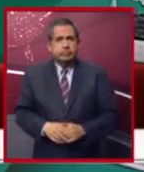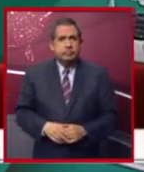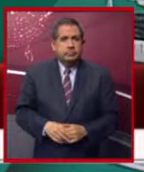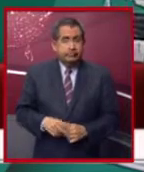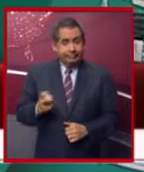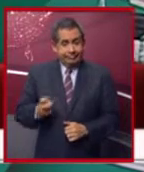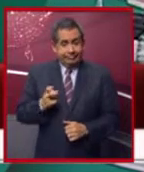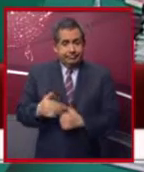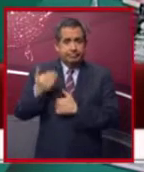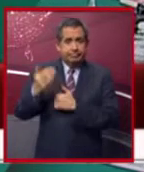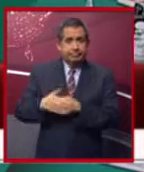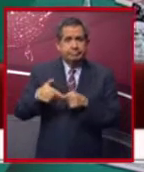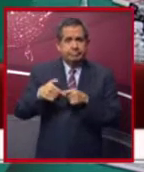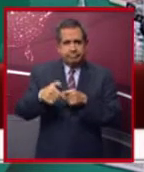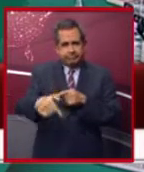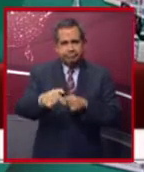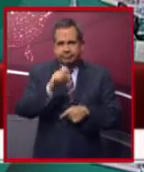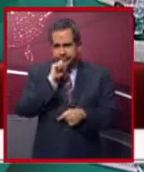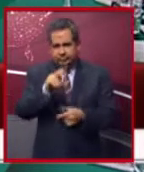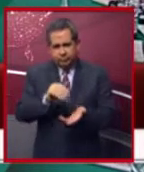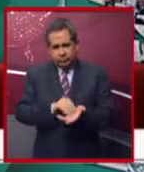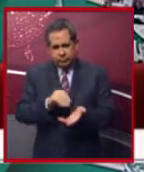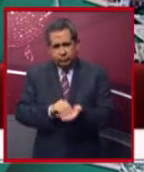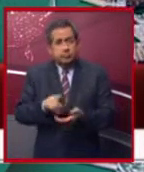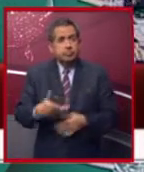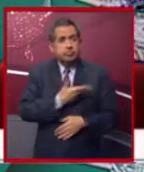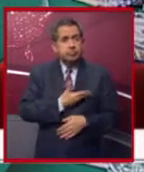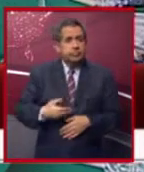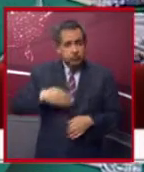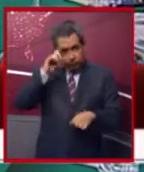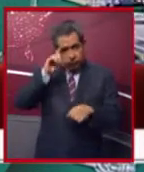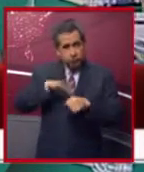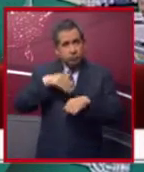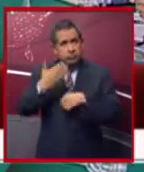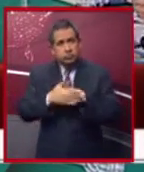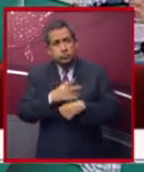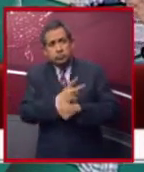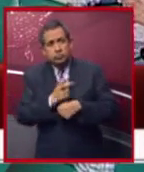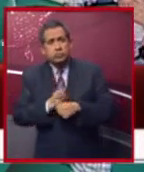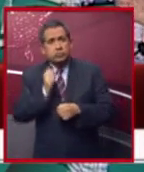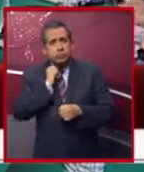continuarán en los próximos días. El presidente de la Comisión de Cultura adelantó que invitarán a senadores,